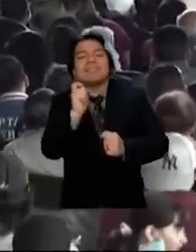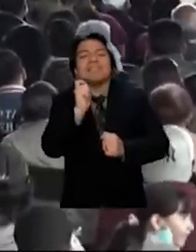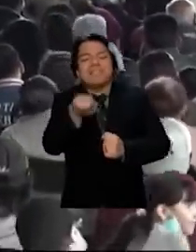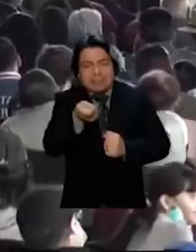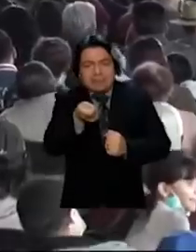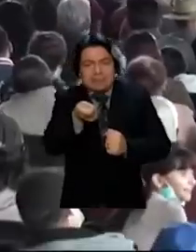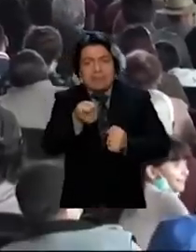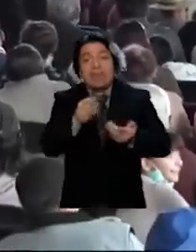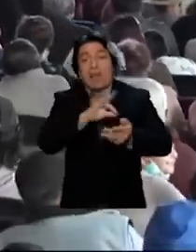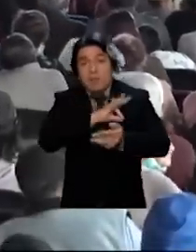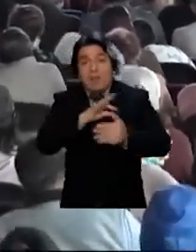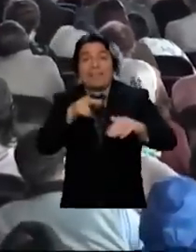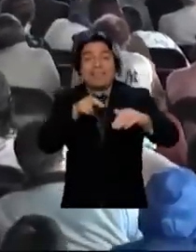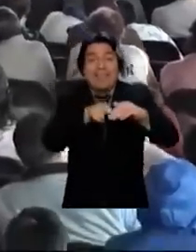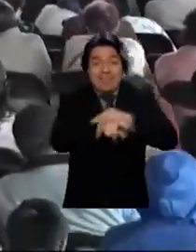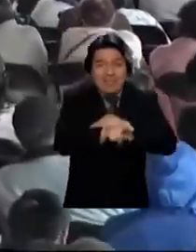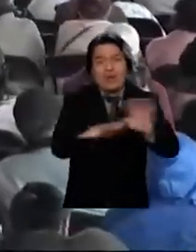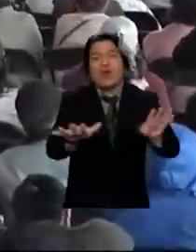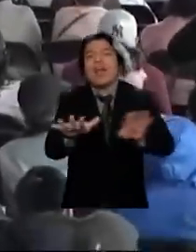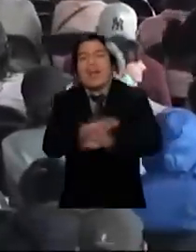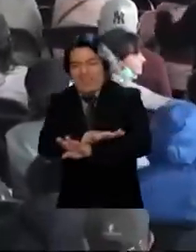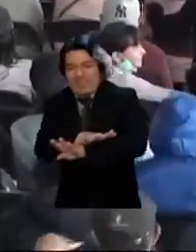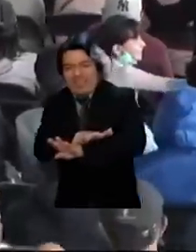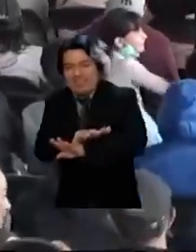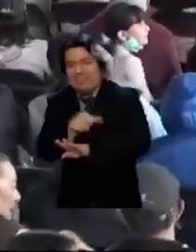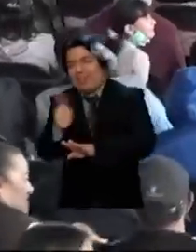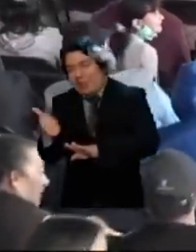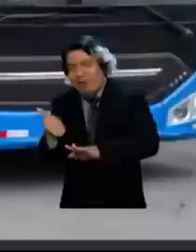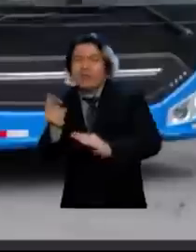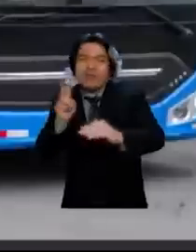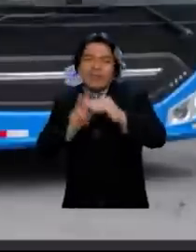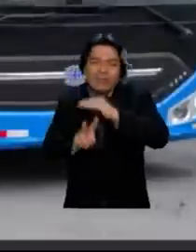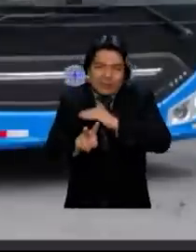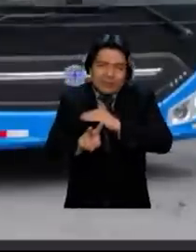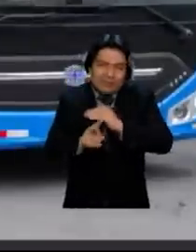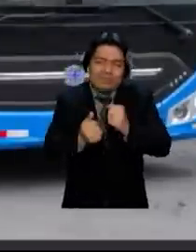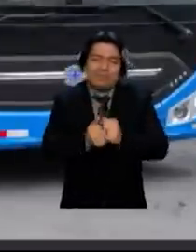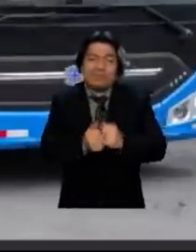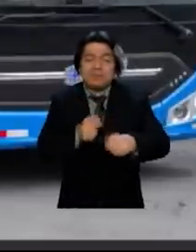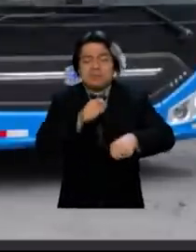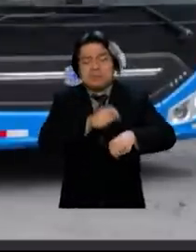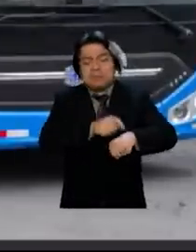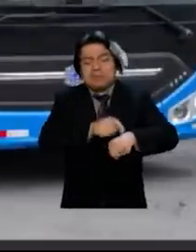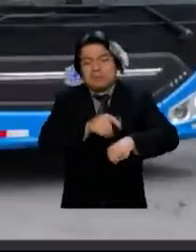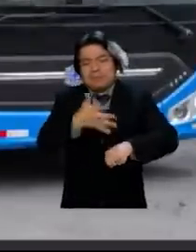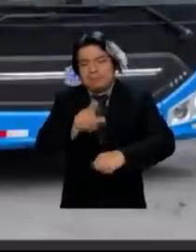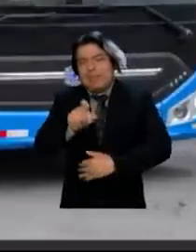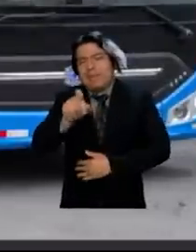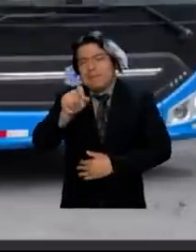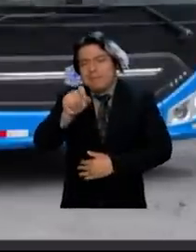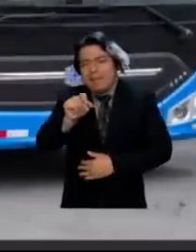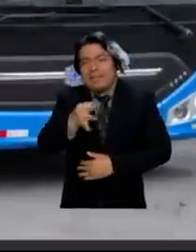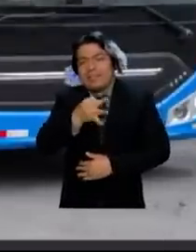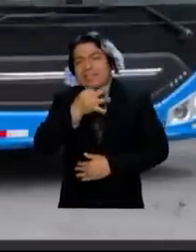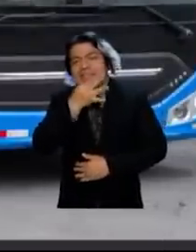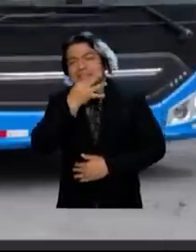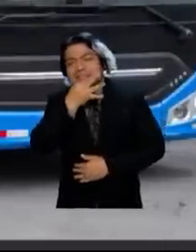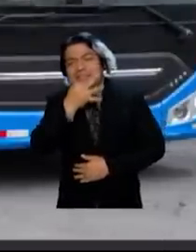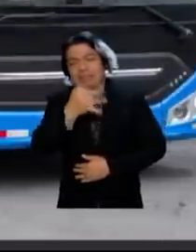hacer la conexión a la línea 8 y, como les decía, el tiempo de viaje es de 20